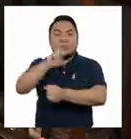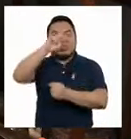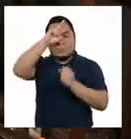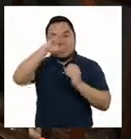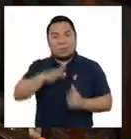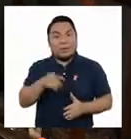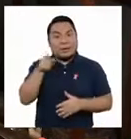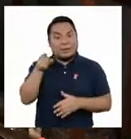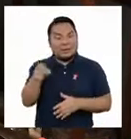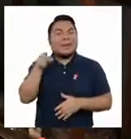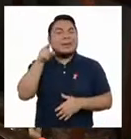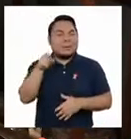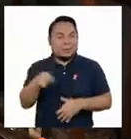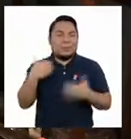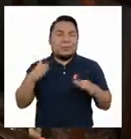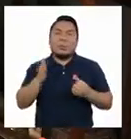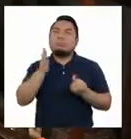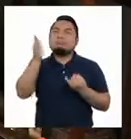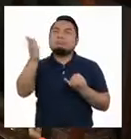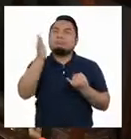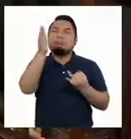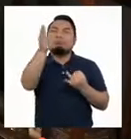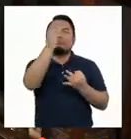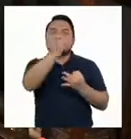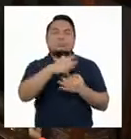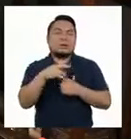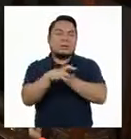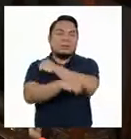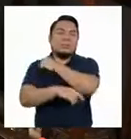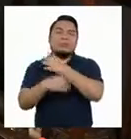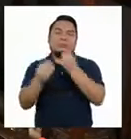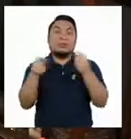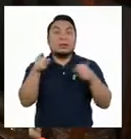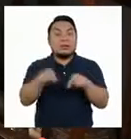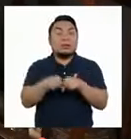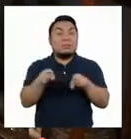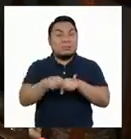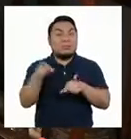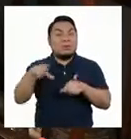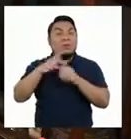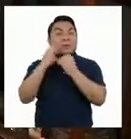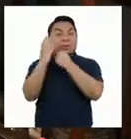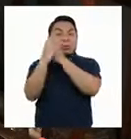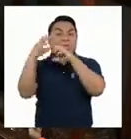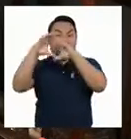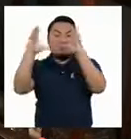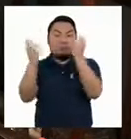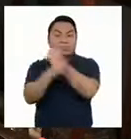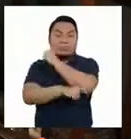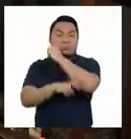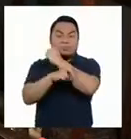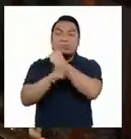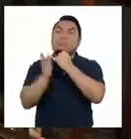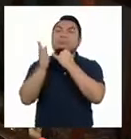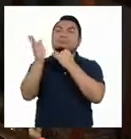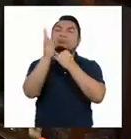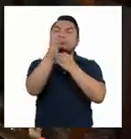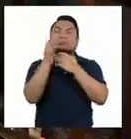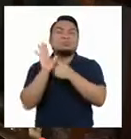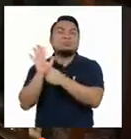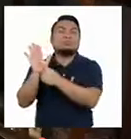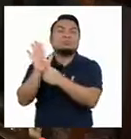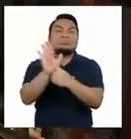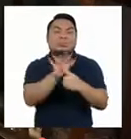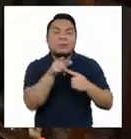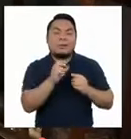peruana. Ella recorre el Perú y varios países del mundo llevando lo mejor de nuestros tesoros. Esos tesoros que aprendió